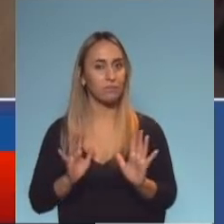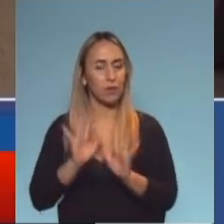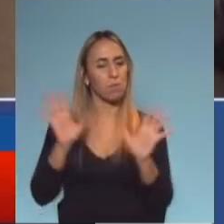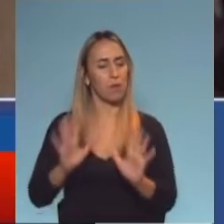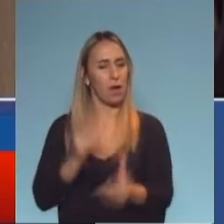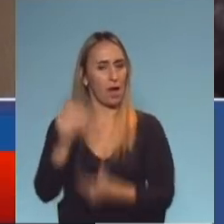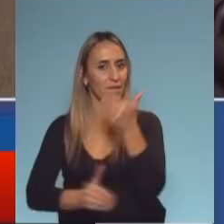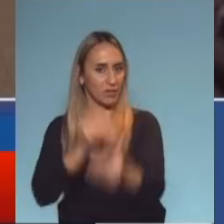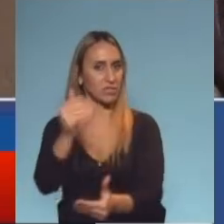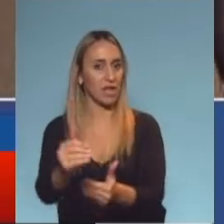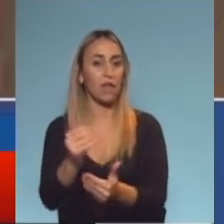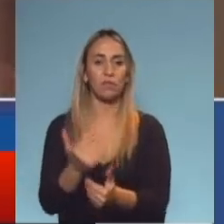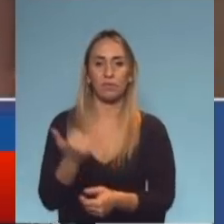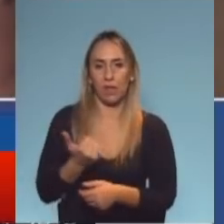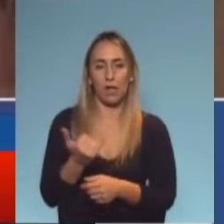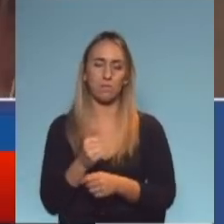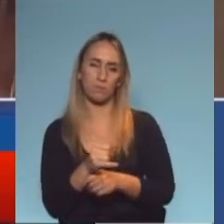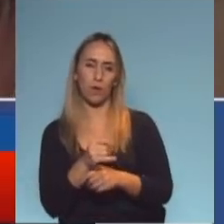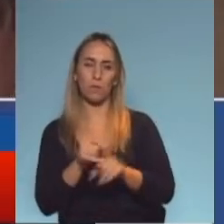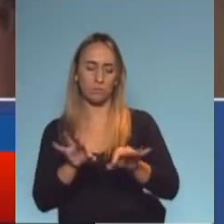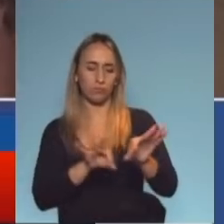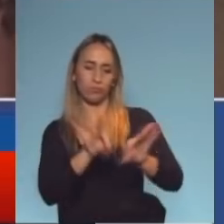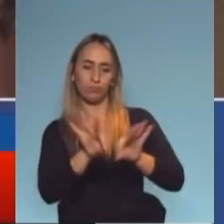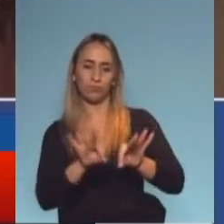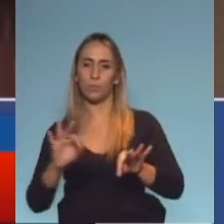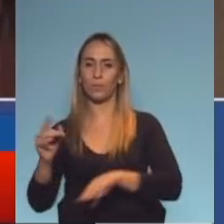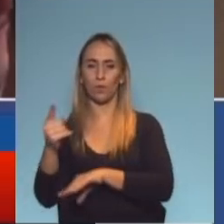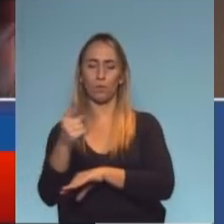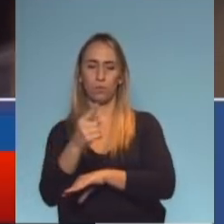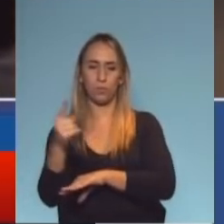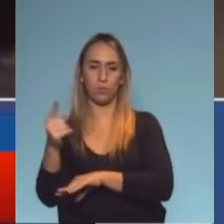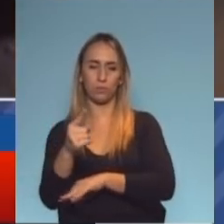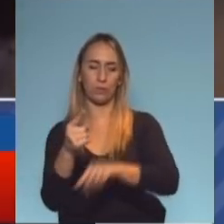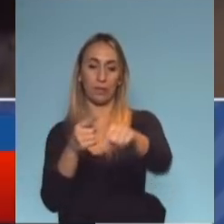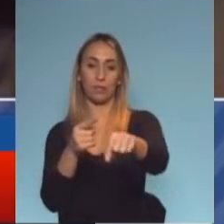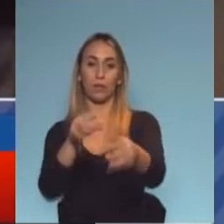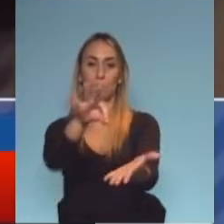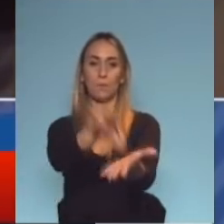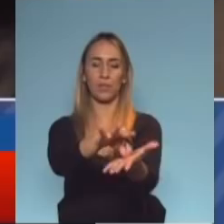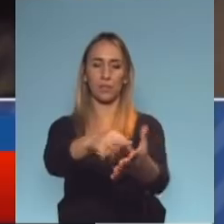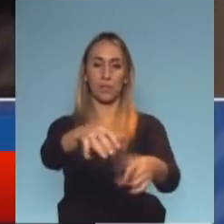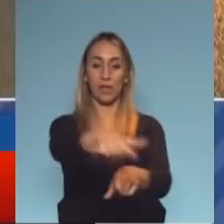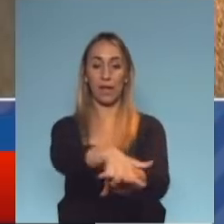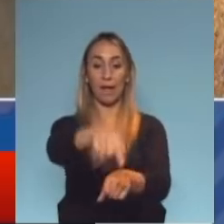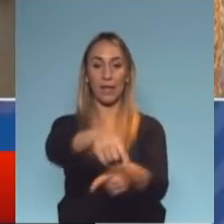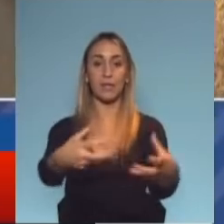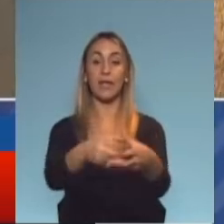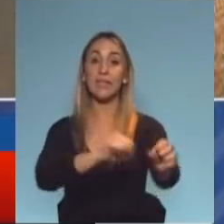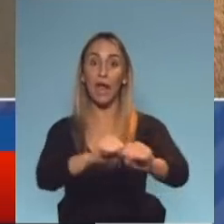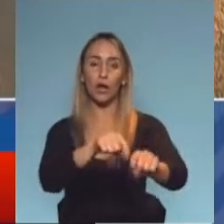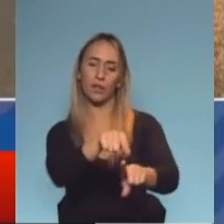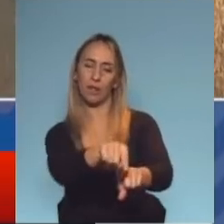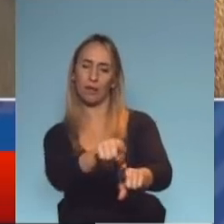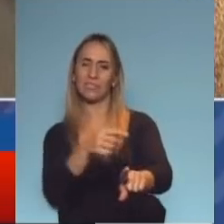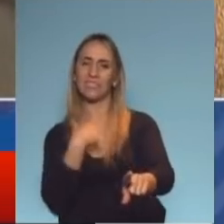usando a dirección a blancos que están conocidos, a los sedes del Hamas, y a los, donde